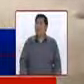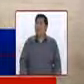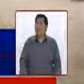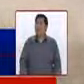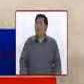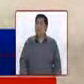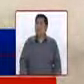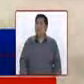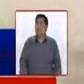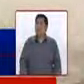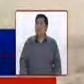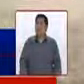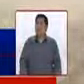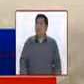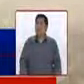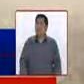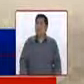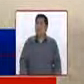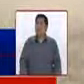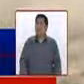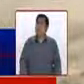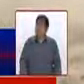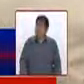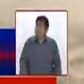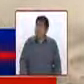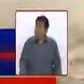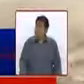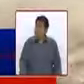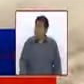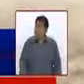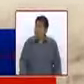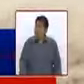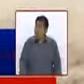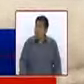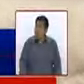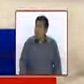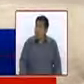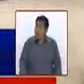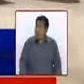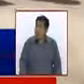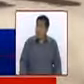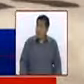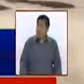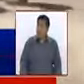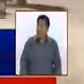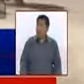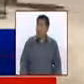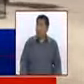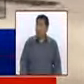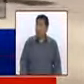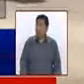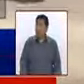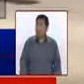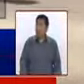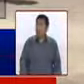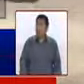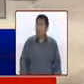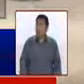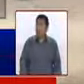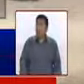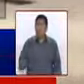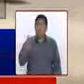La feria ya terminó. Ya no hay. Ya no se queda nada en la feria. Así que la gente que vino a la feria, muévanse.